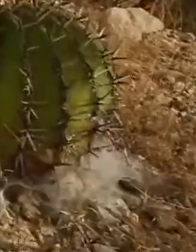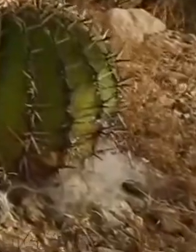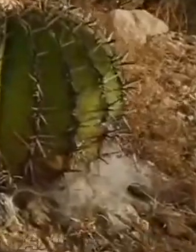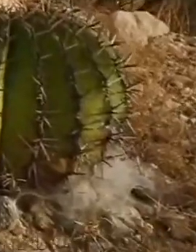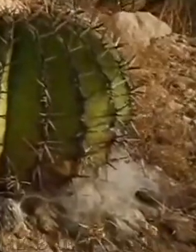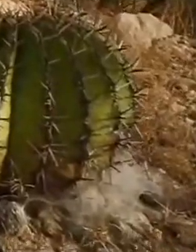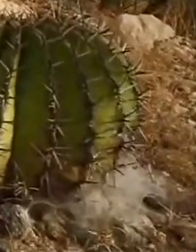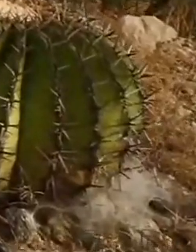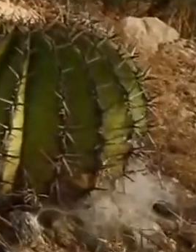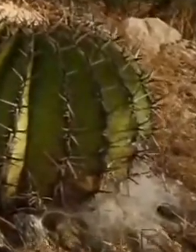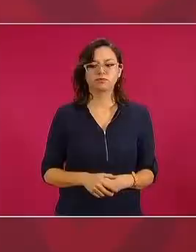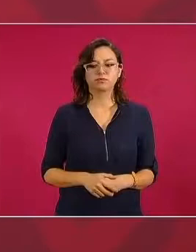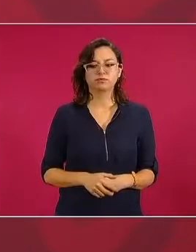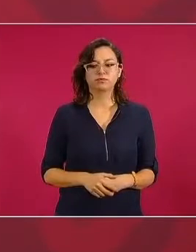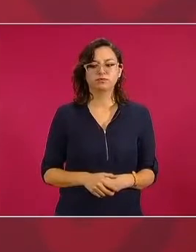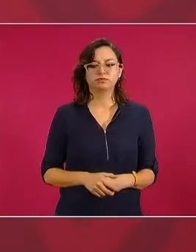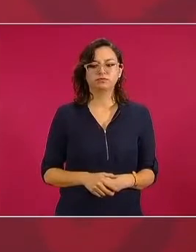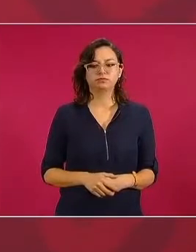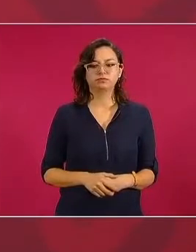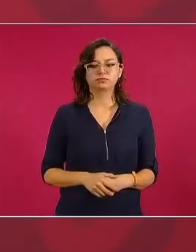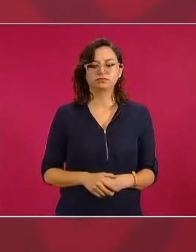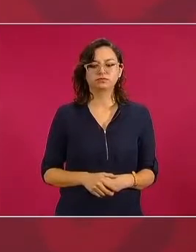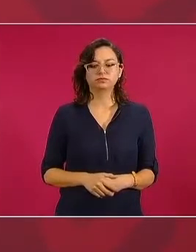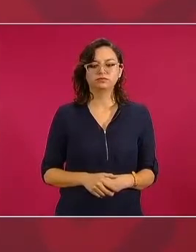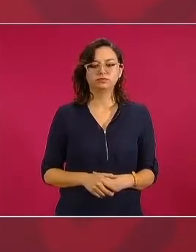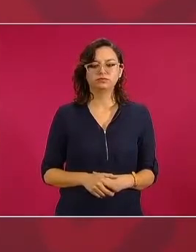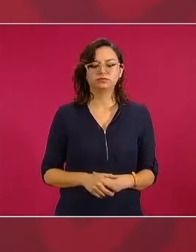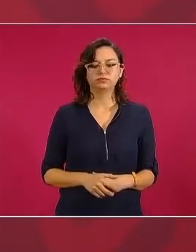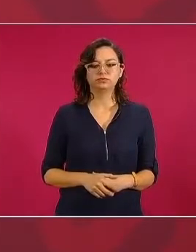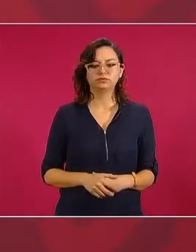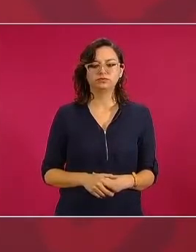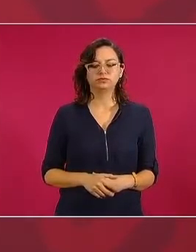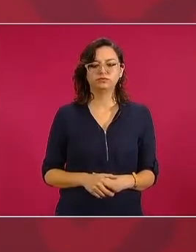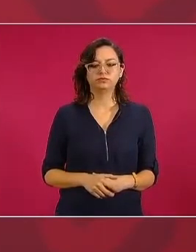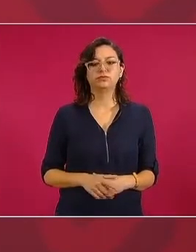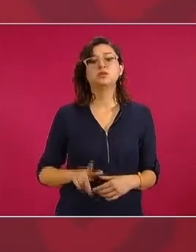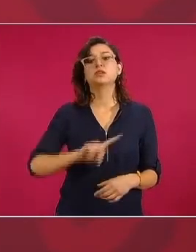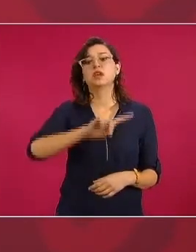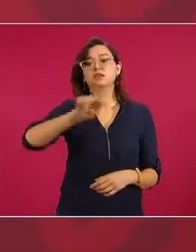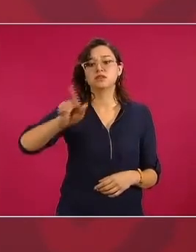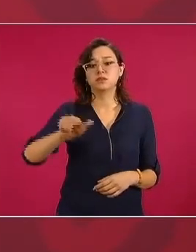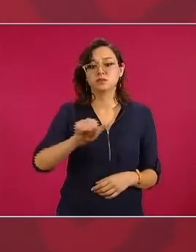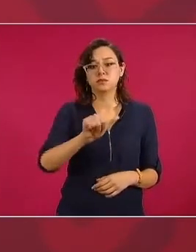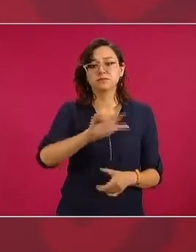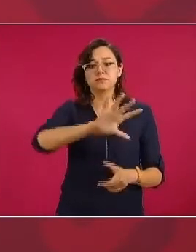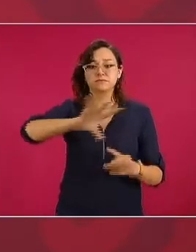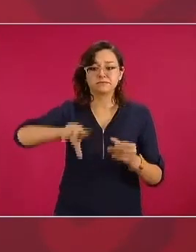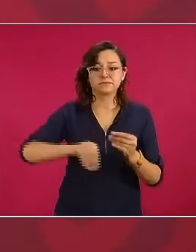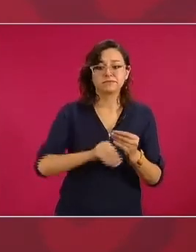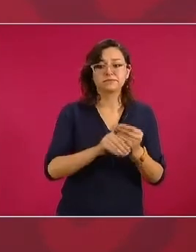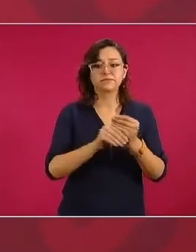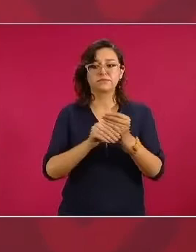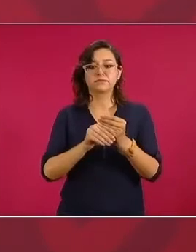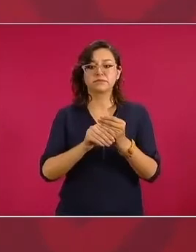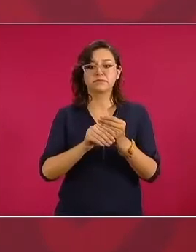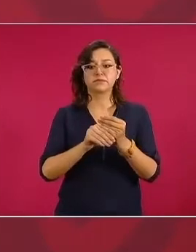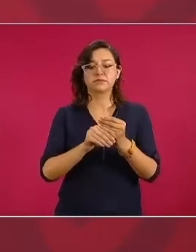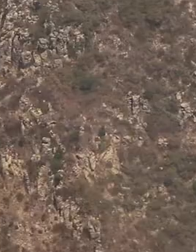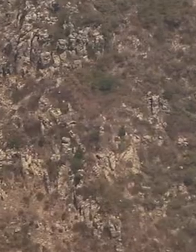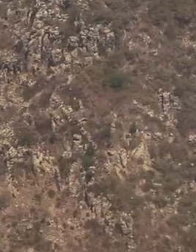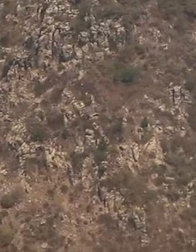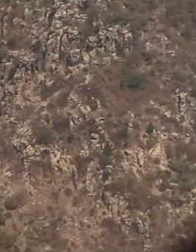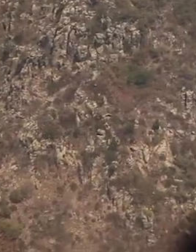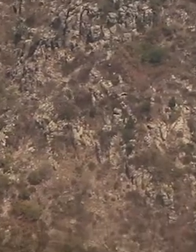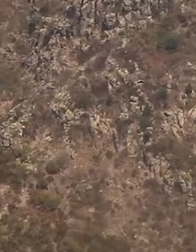la Sierra de San Miguelito en el estado. Así lo declaró el presidente Andrés Manuel López Obrador en su cotidiana conferencia matutina, donde también